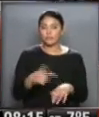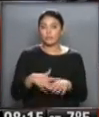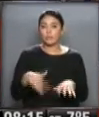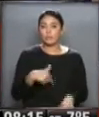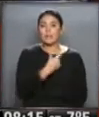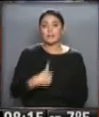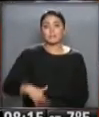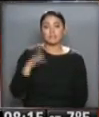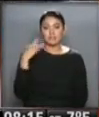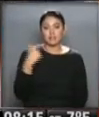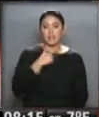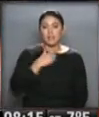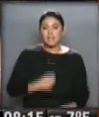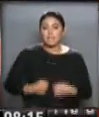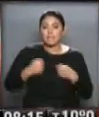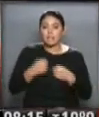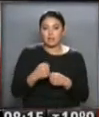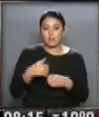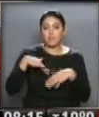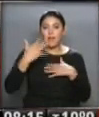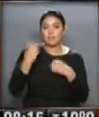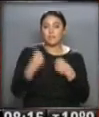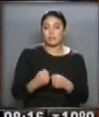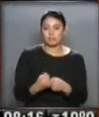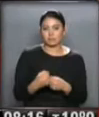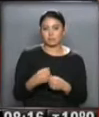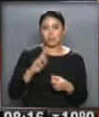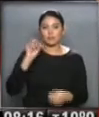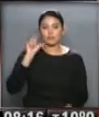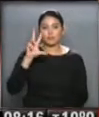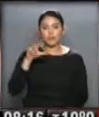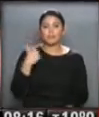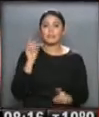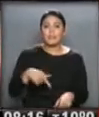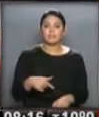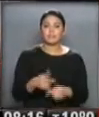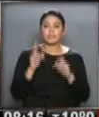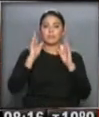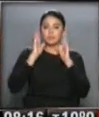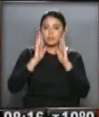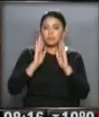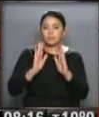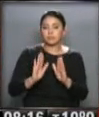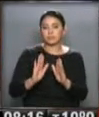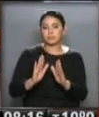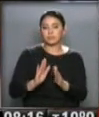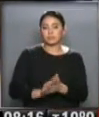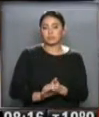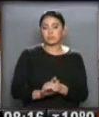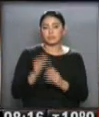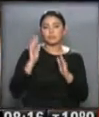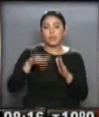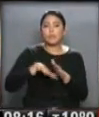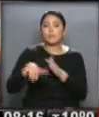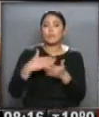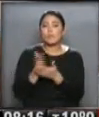la presidenta quiere reforzar ese rol una vez más, preservar eso como un ámbito